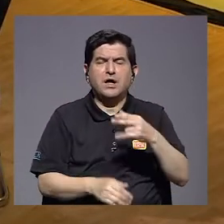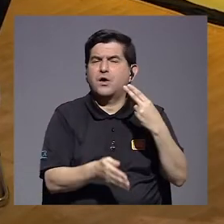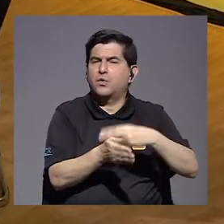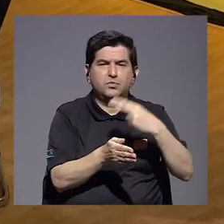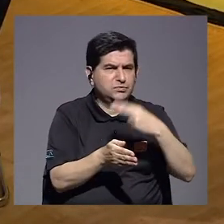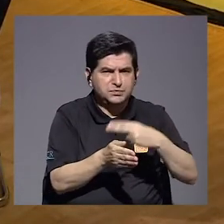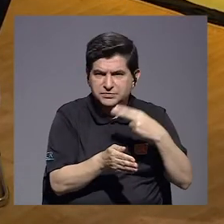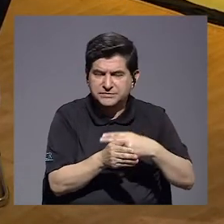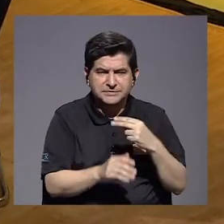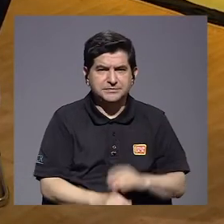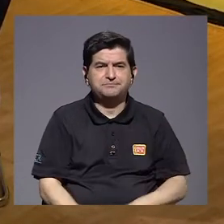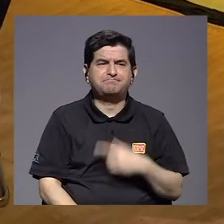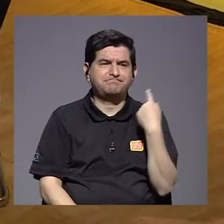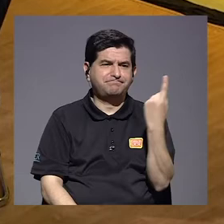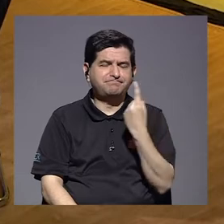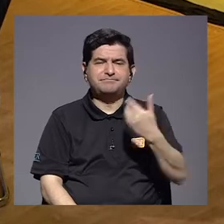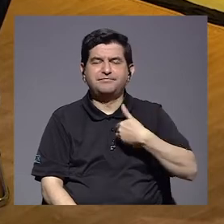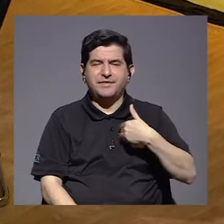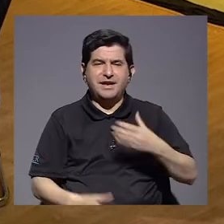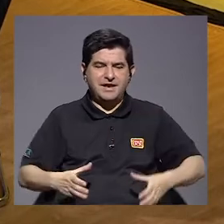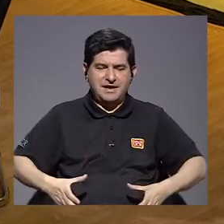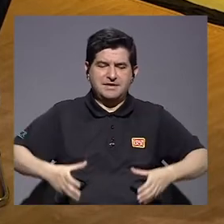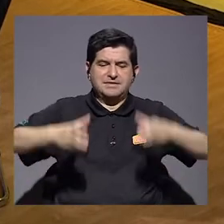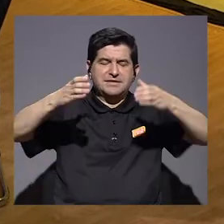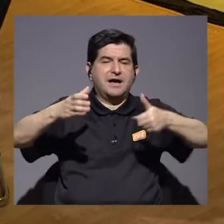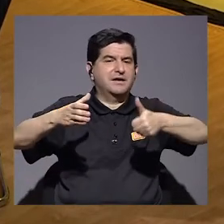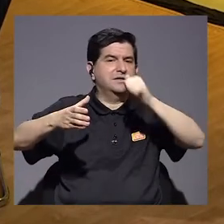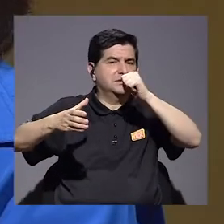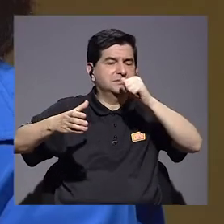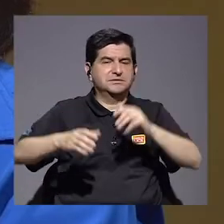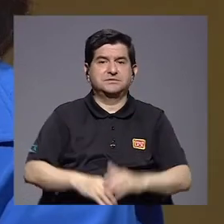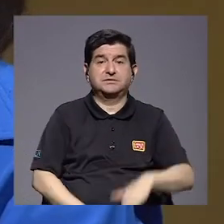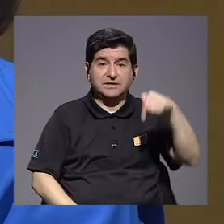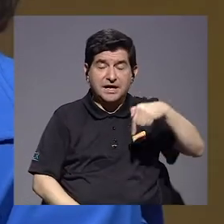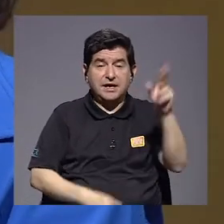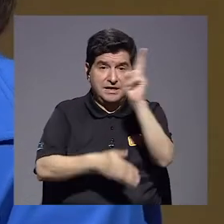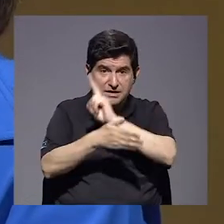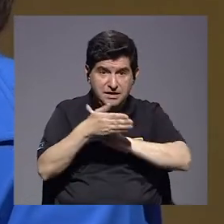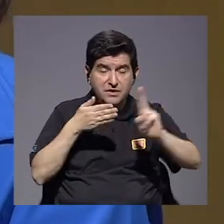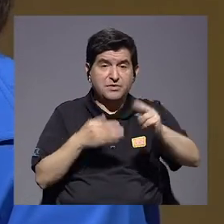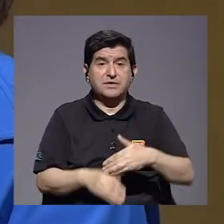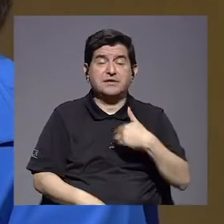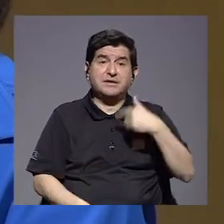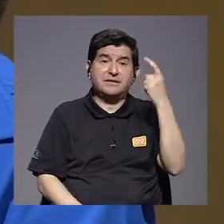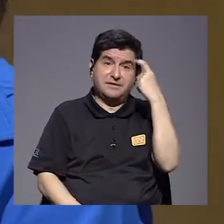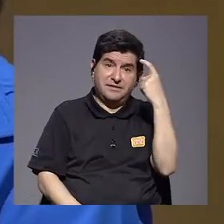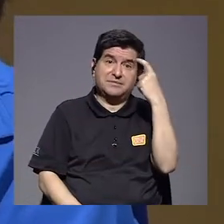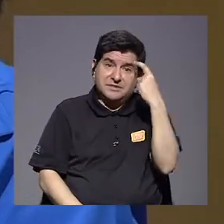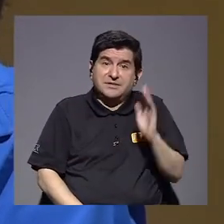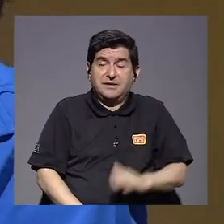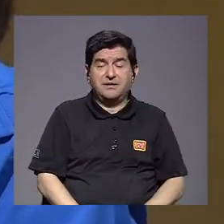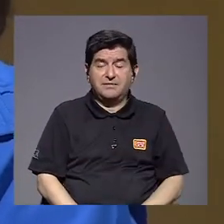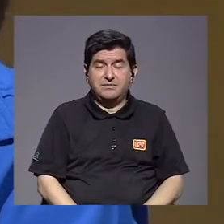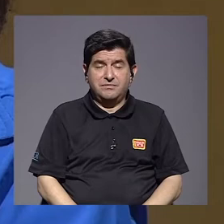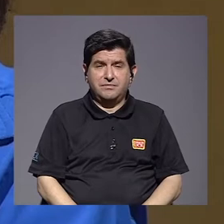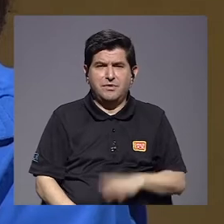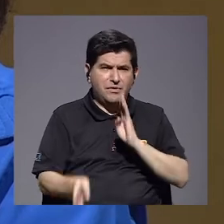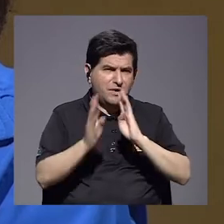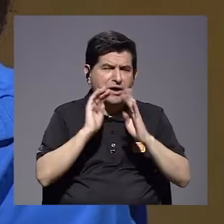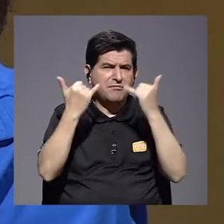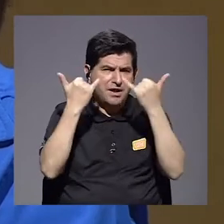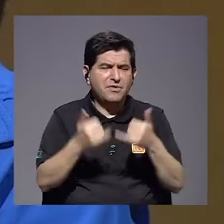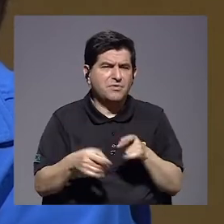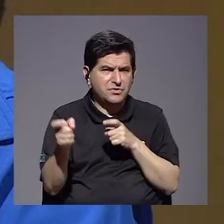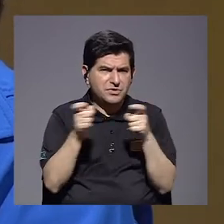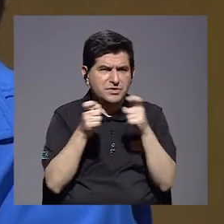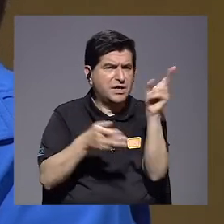los hospitales y esto, siempre tienen tanques de almacenamiento. Entonces aquí en la universidad vamos a tener que pensar en eso. En buenos ¿Ha tanques conversado de